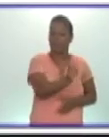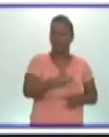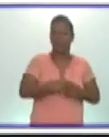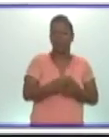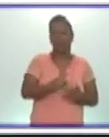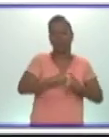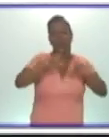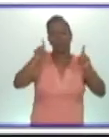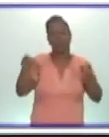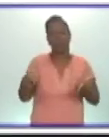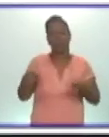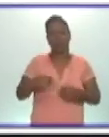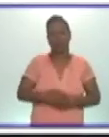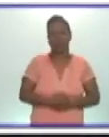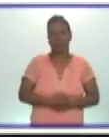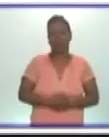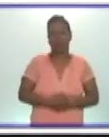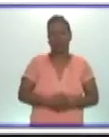este polinomio.